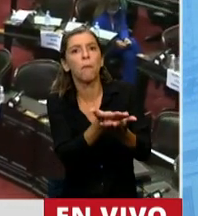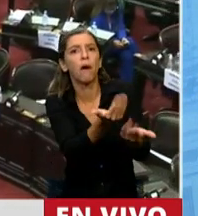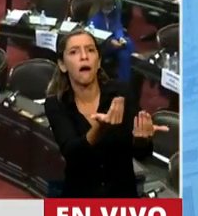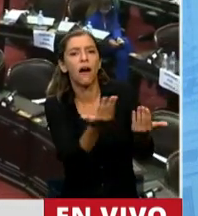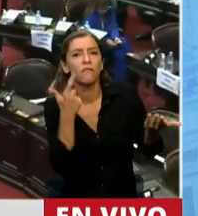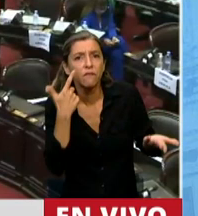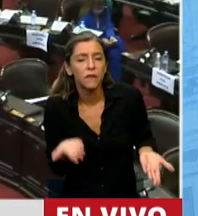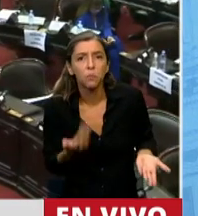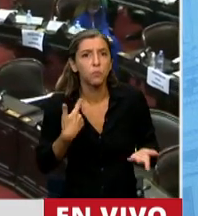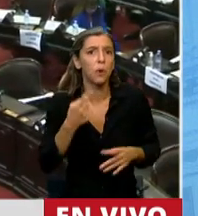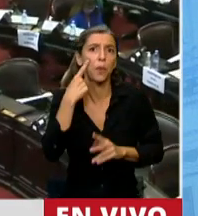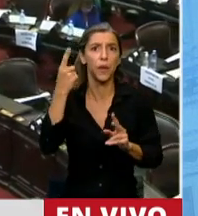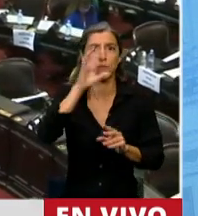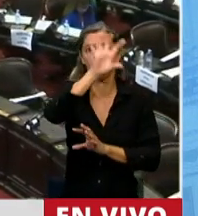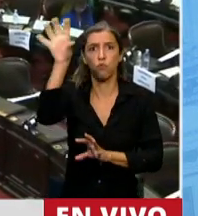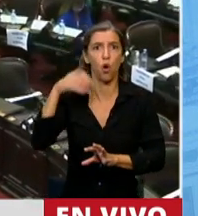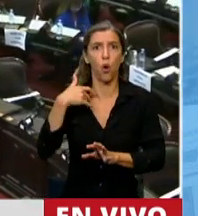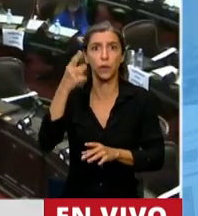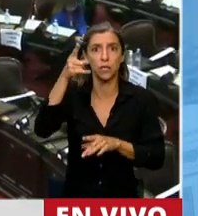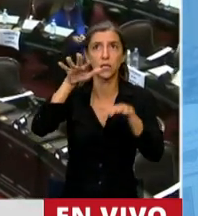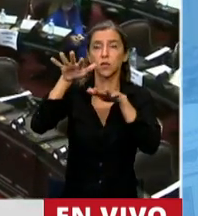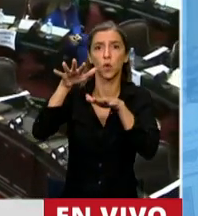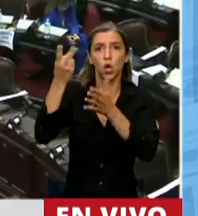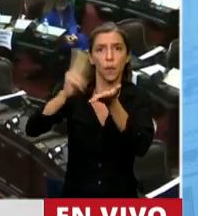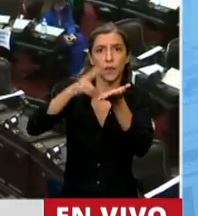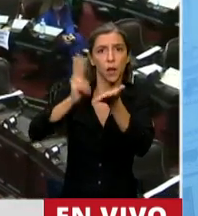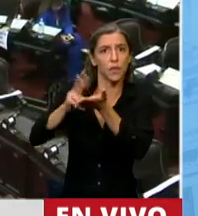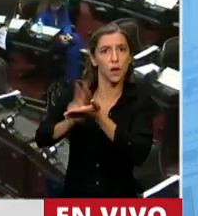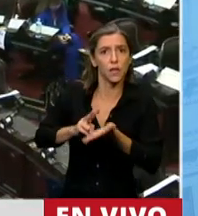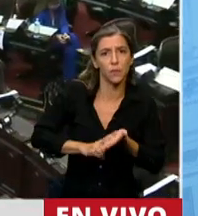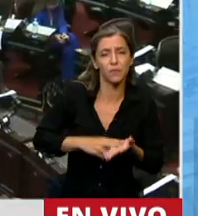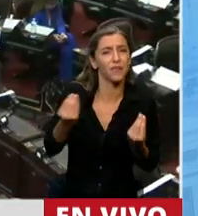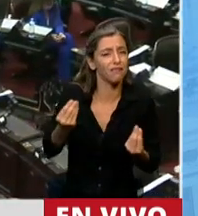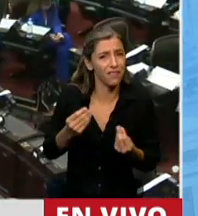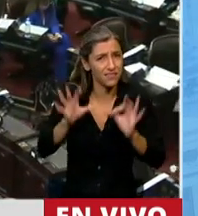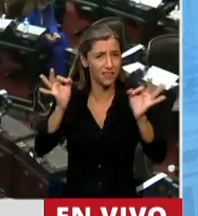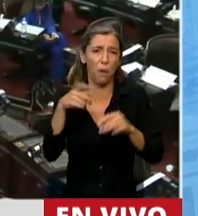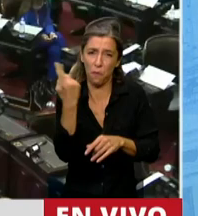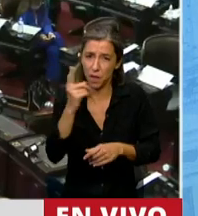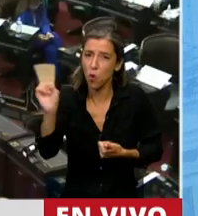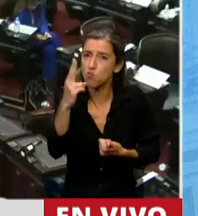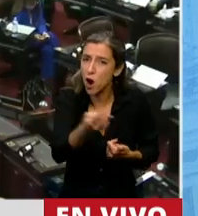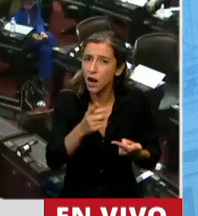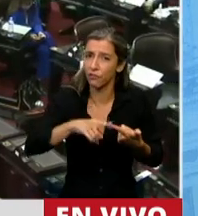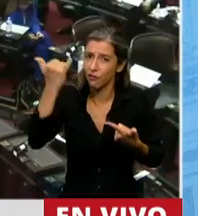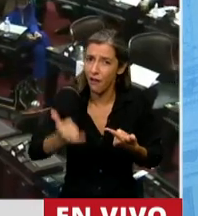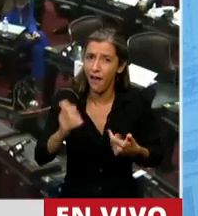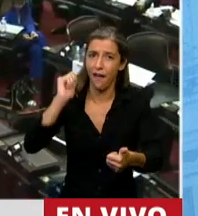casos en muchas provincias de la República Argentina. Como dijimos, donde hay muertes, violaciones,